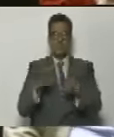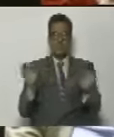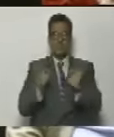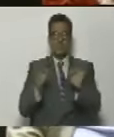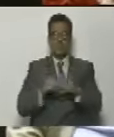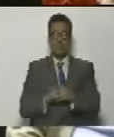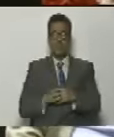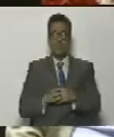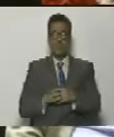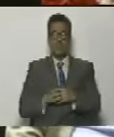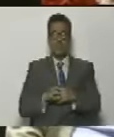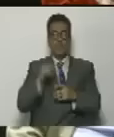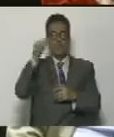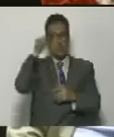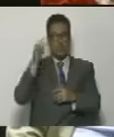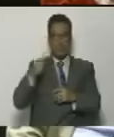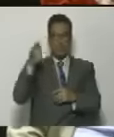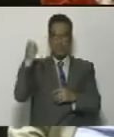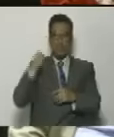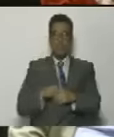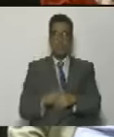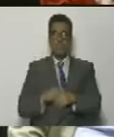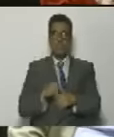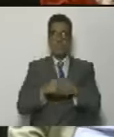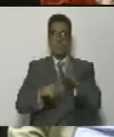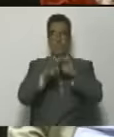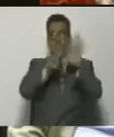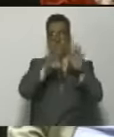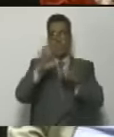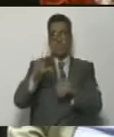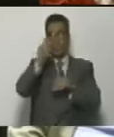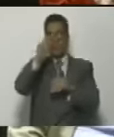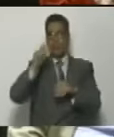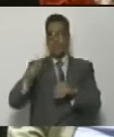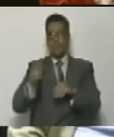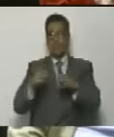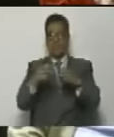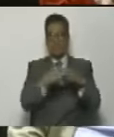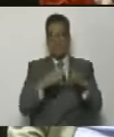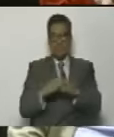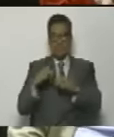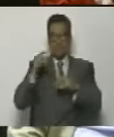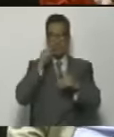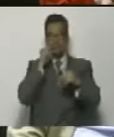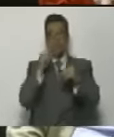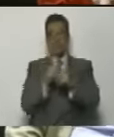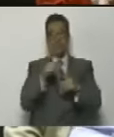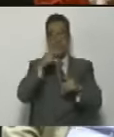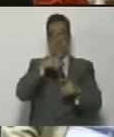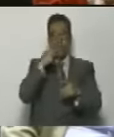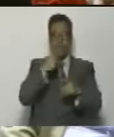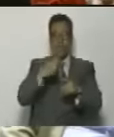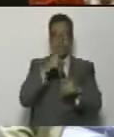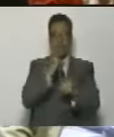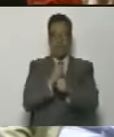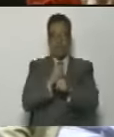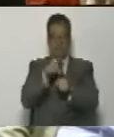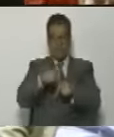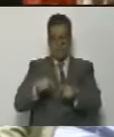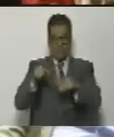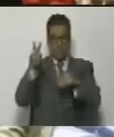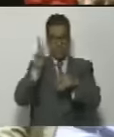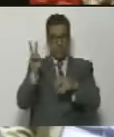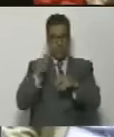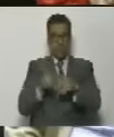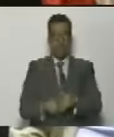nadie. Ayer estaba el 95% de los sectores políticos que hacen vida en el país, que hacen